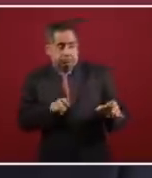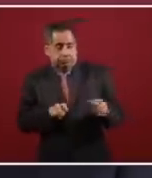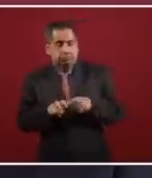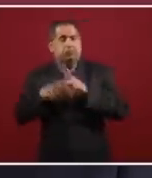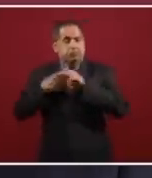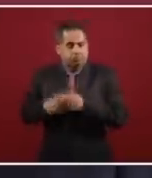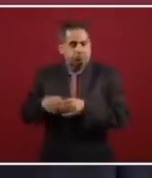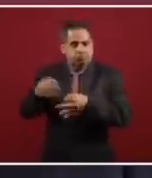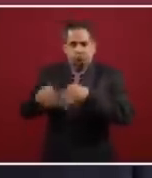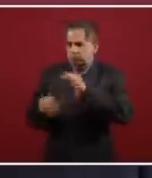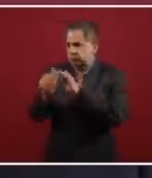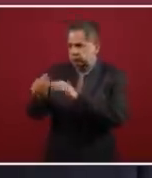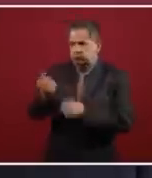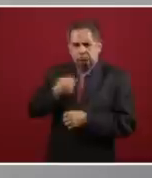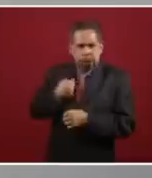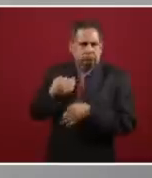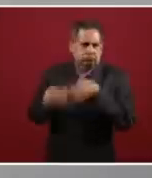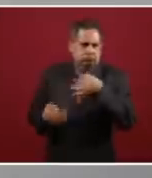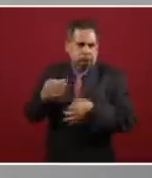y enfrentar